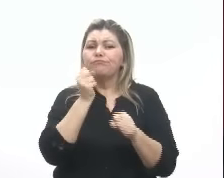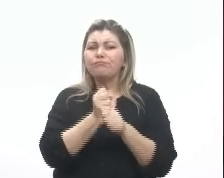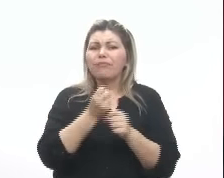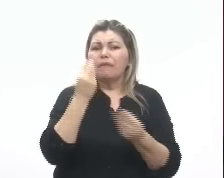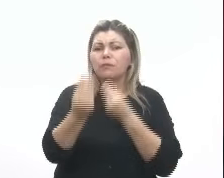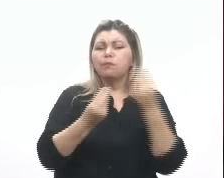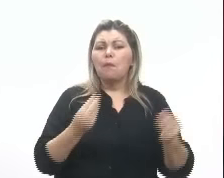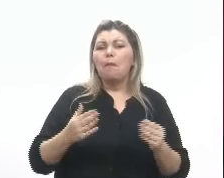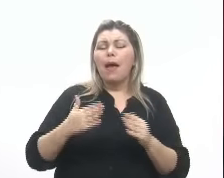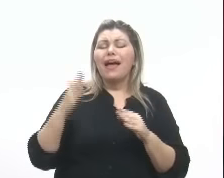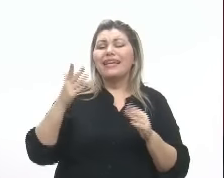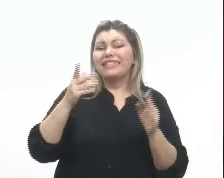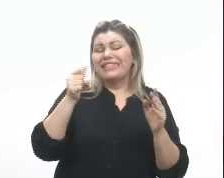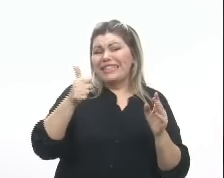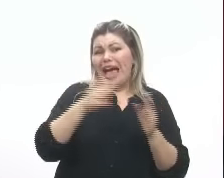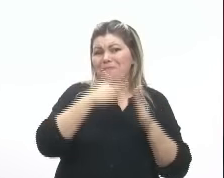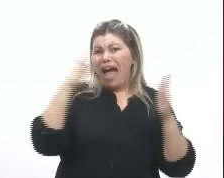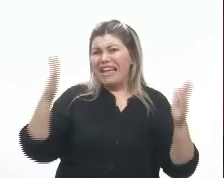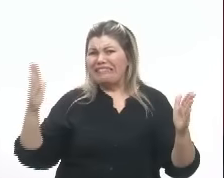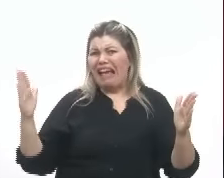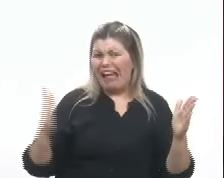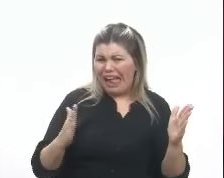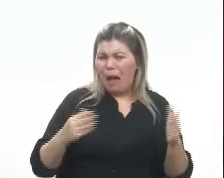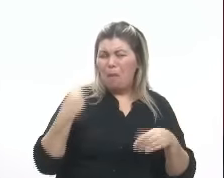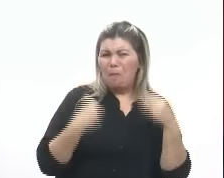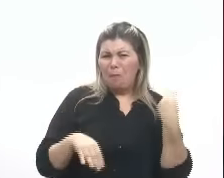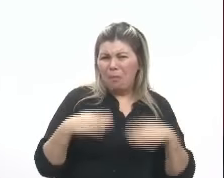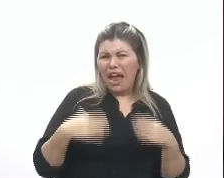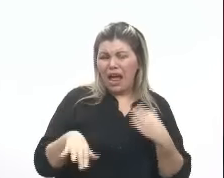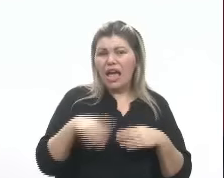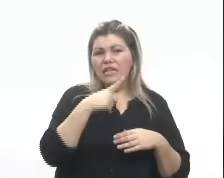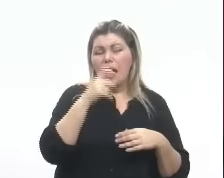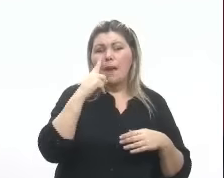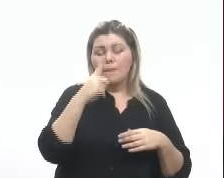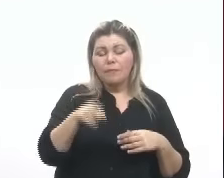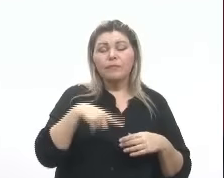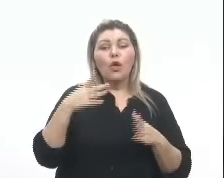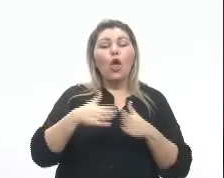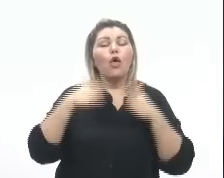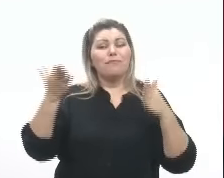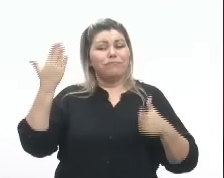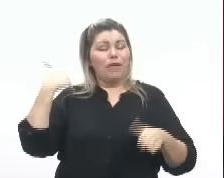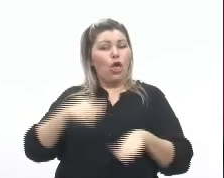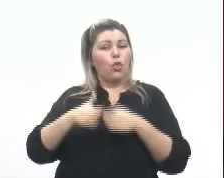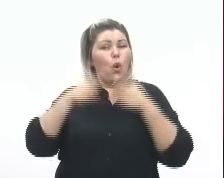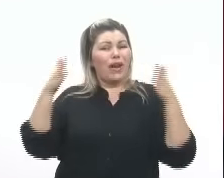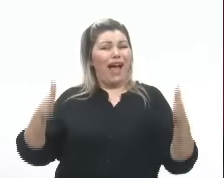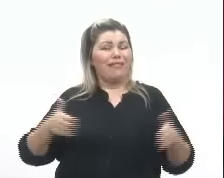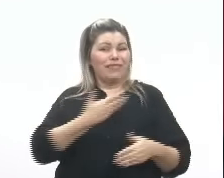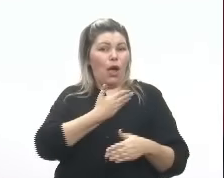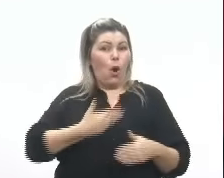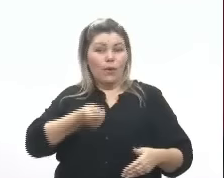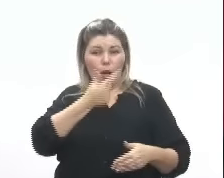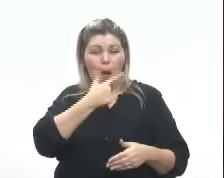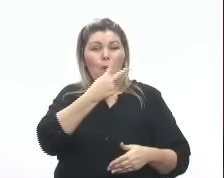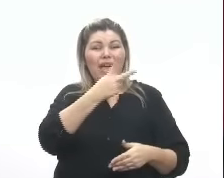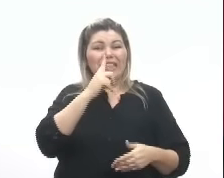6 meses. En el gobierno de Macri perdimos 26.000 pymes. Y están hablando acá